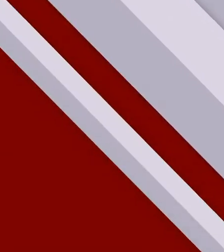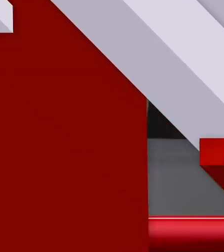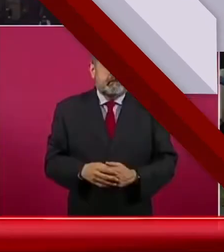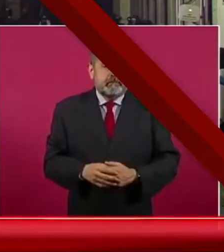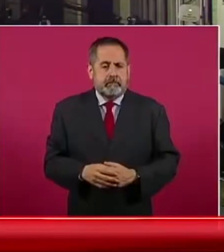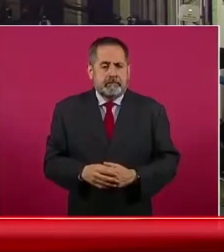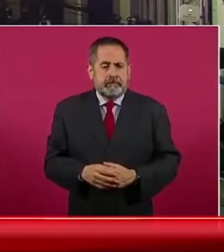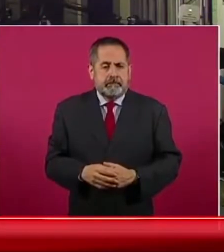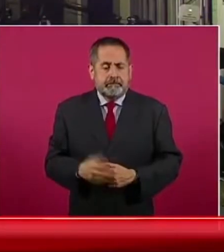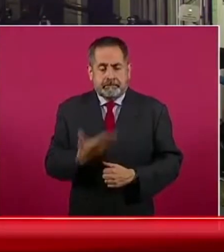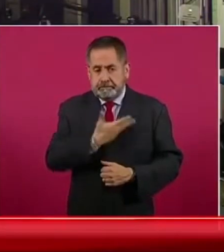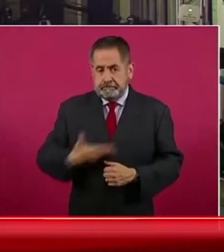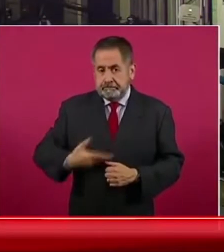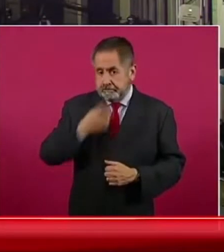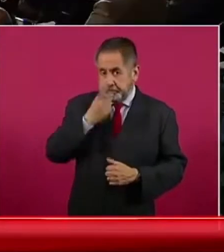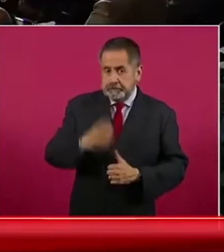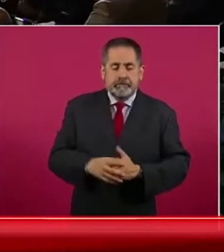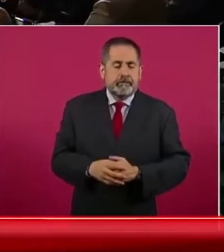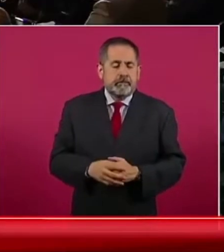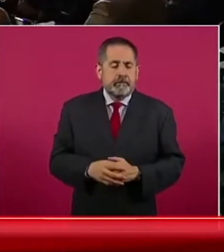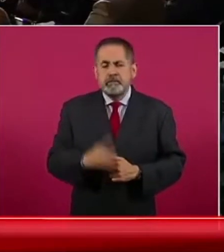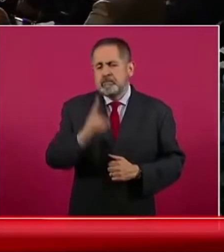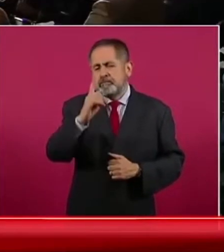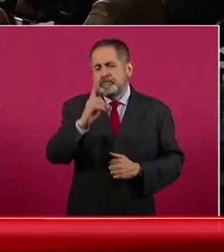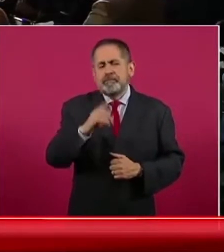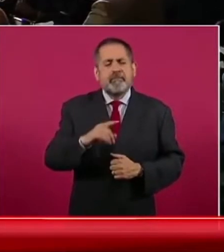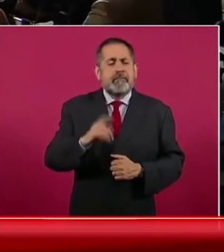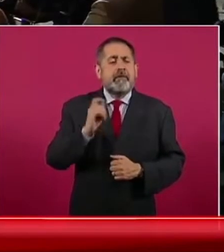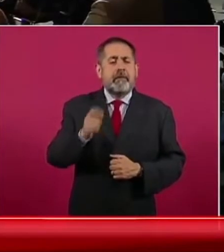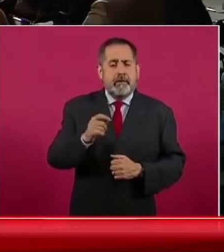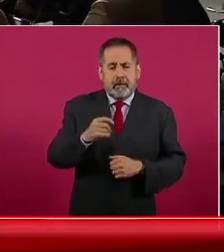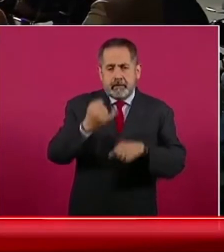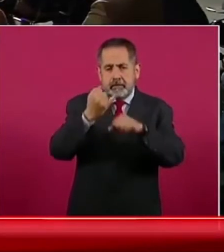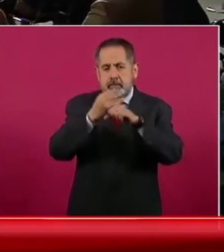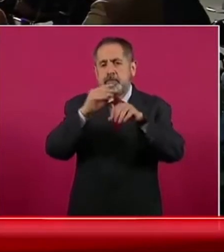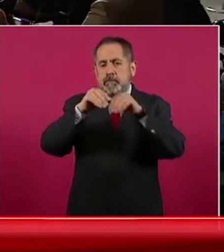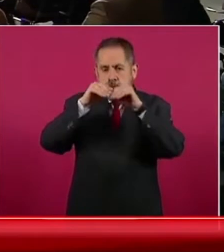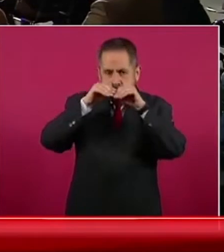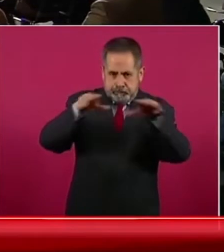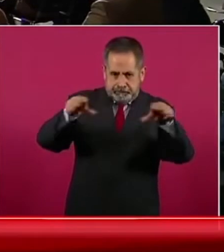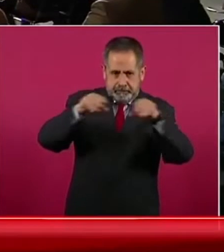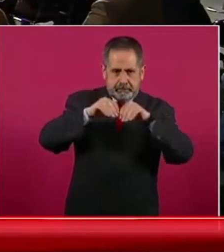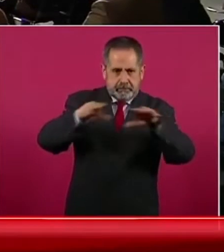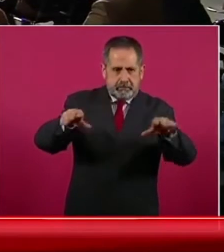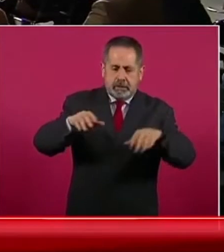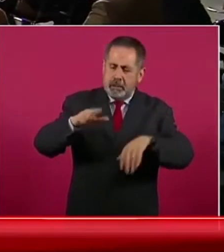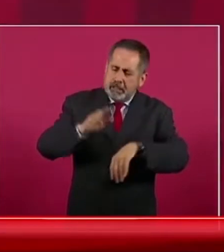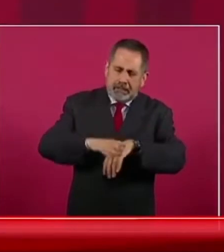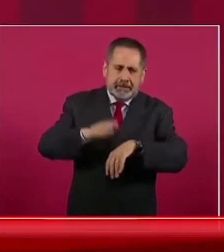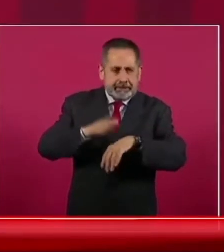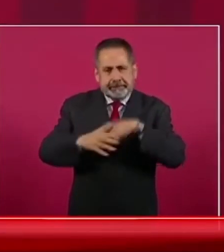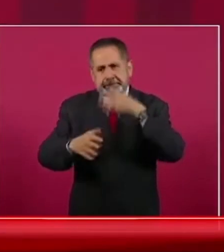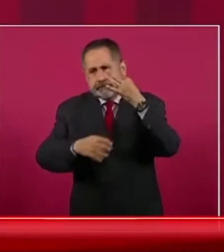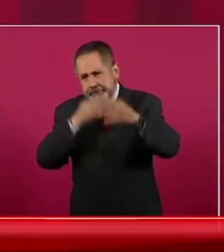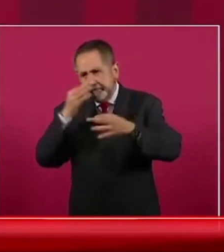esta mañana. Porque se manipuló mucho.